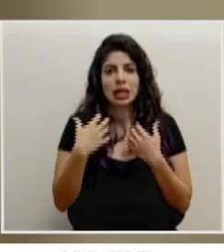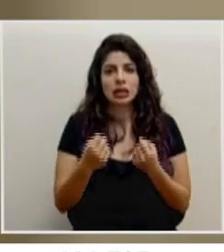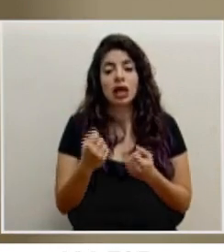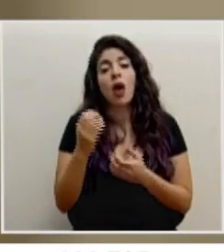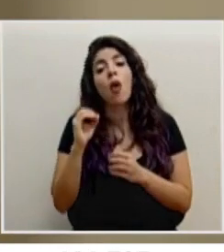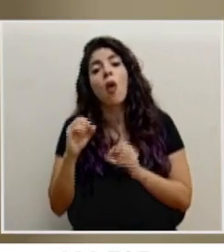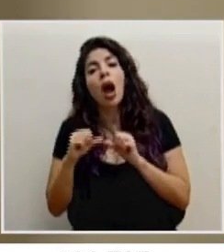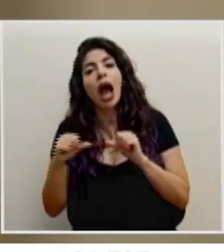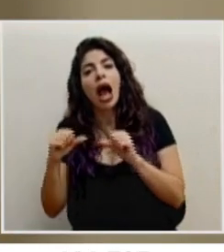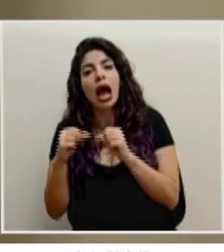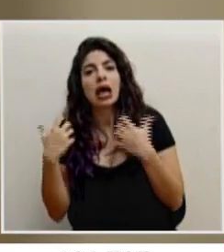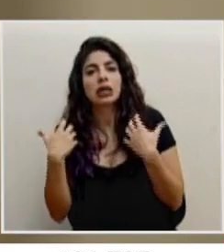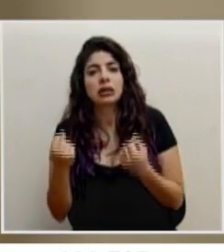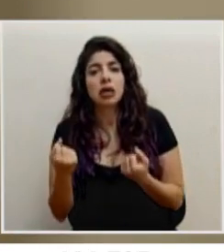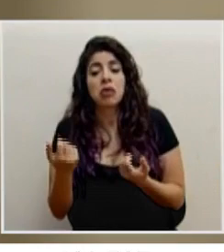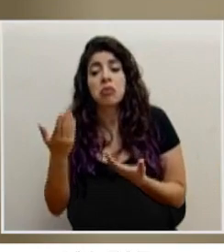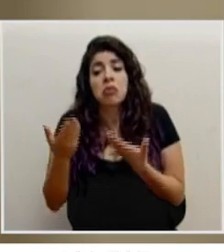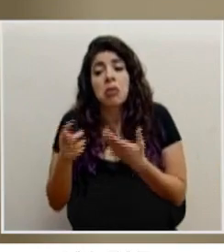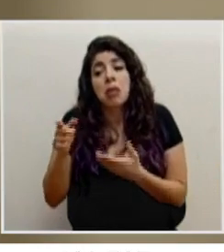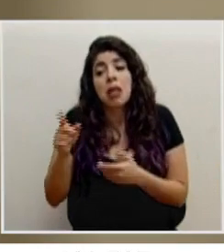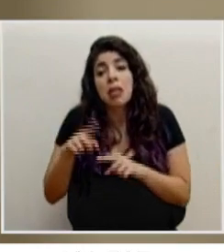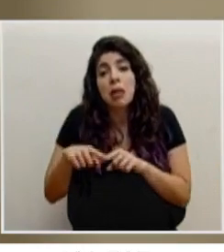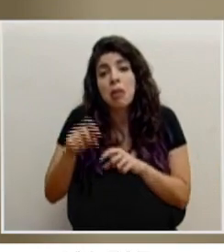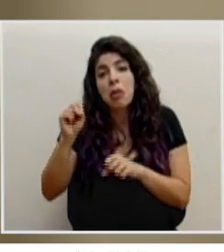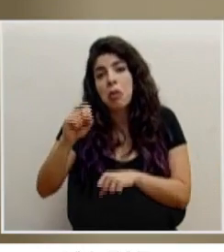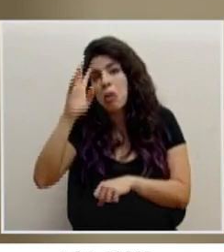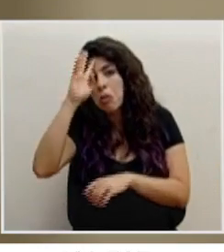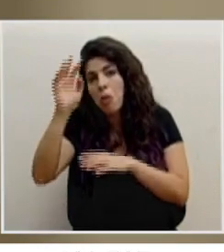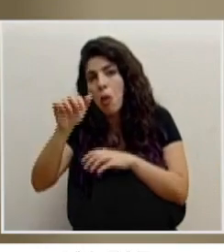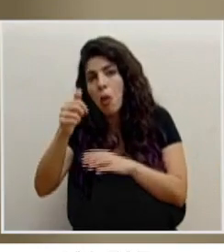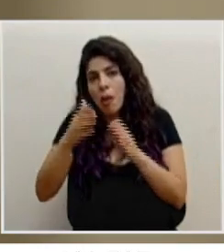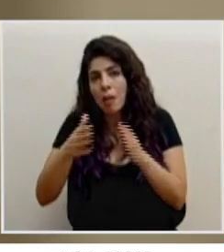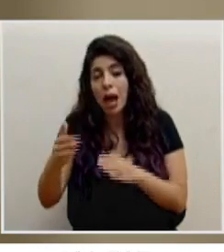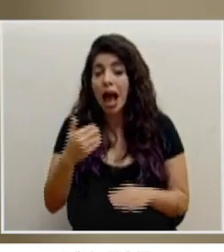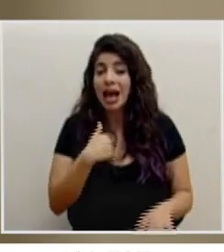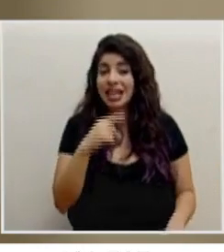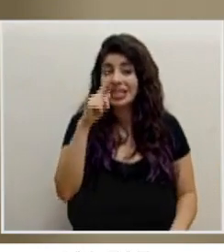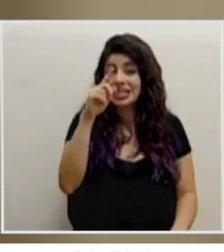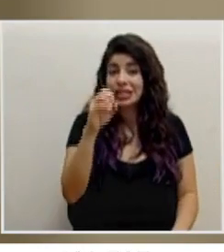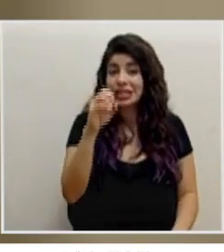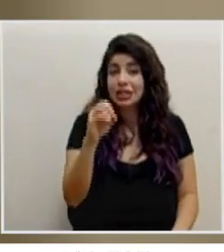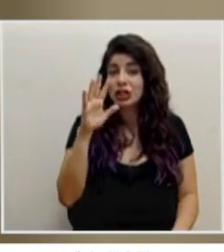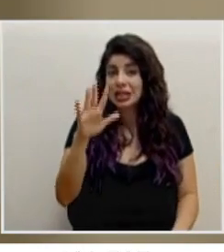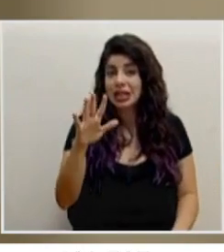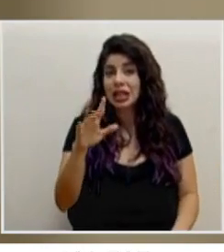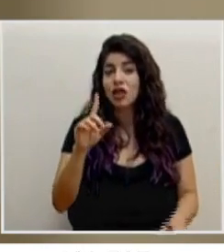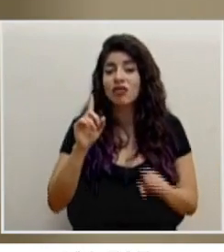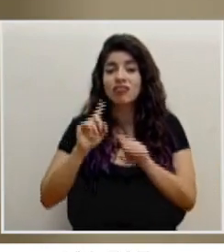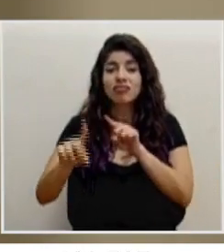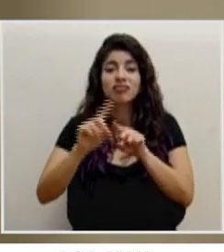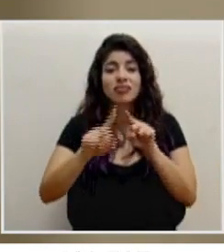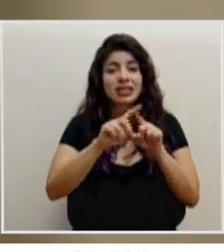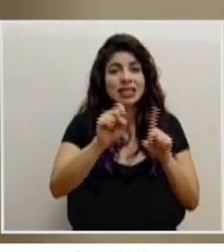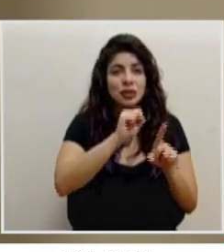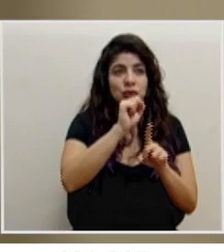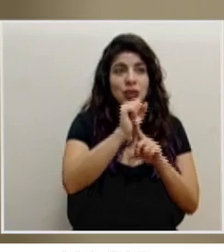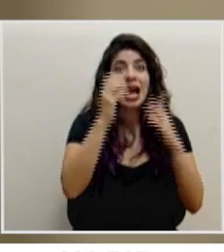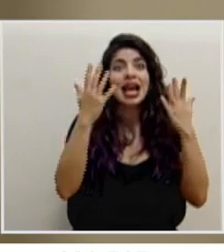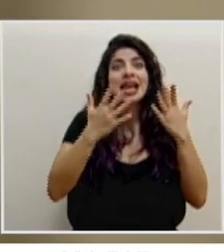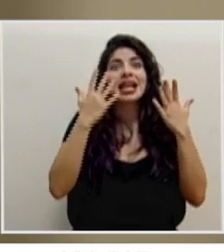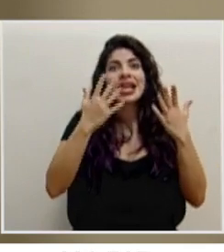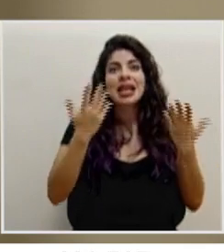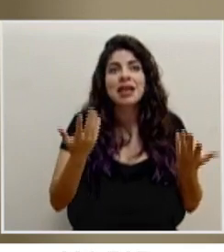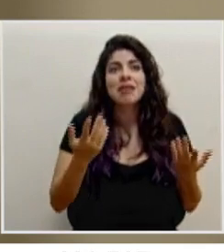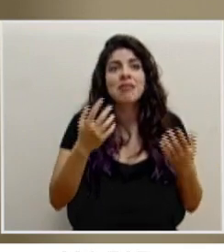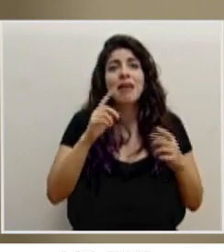salud podrían aplicar otras modalidades según los recursos. Son 105 realidades diferentes, hasta en el clima, como les dije